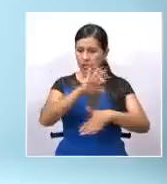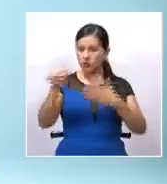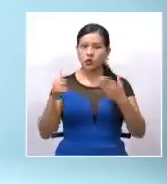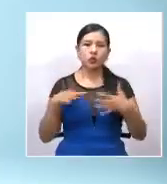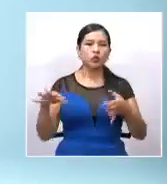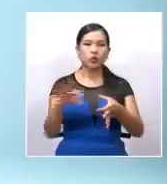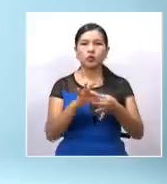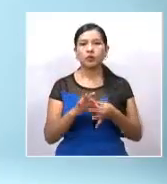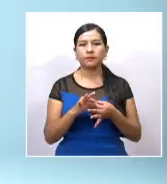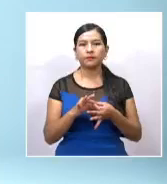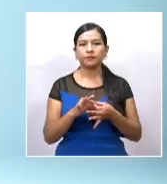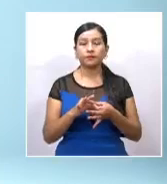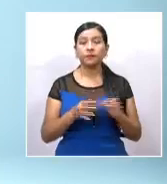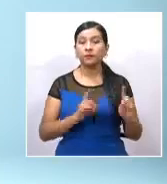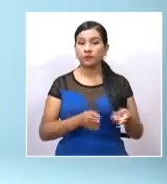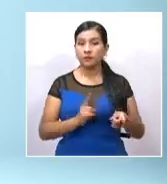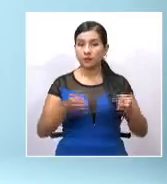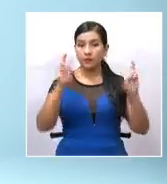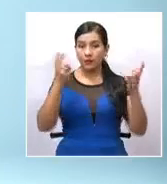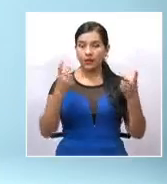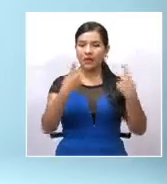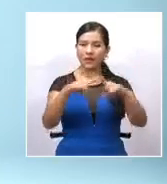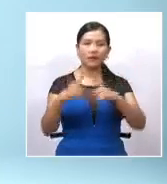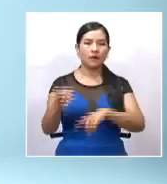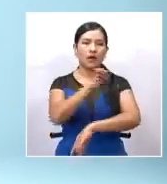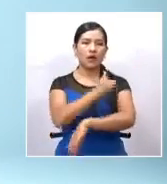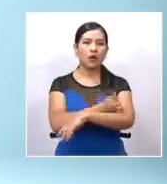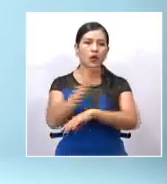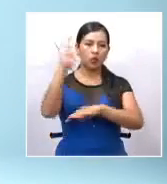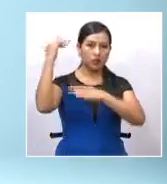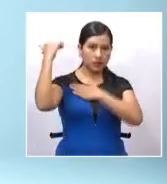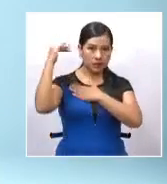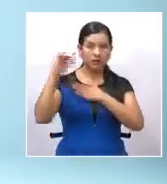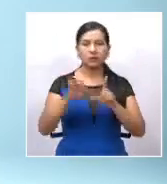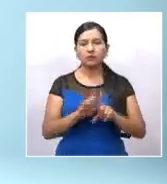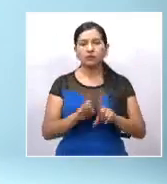De la misma manera, diferentes legisladores de Santa Cruz se pronunciaron sobre este tema.